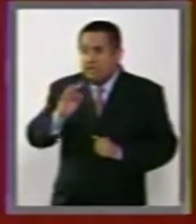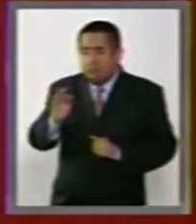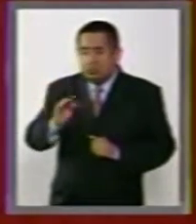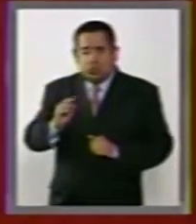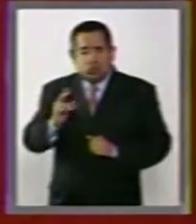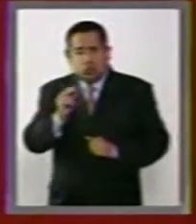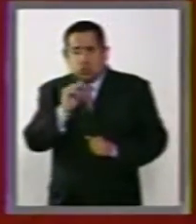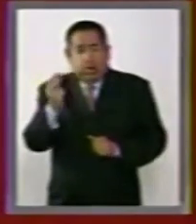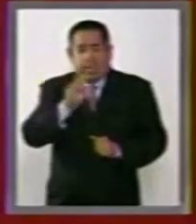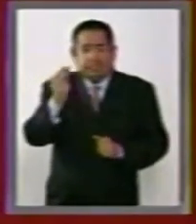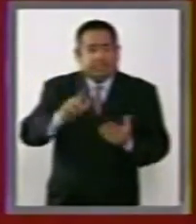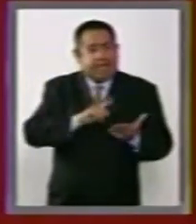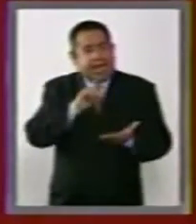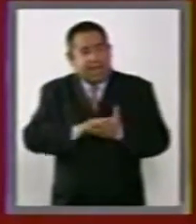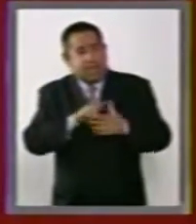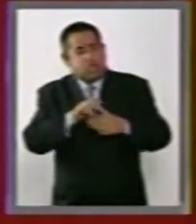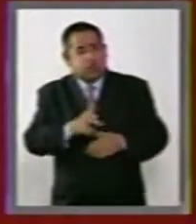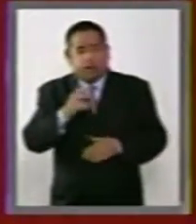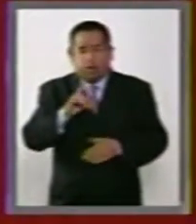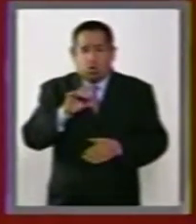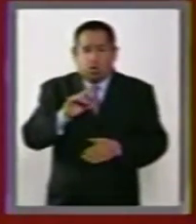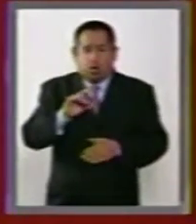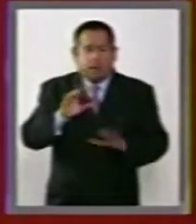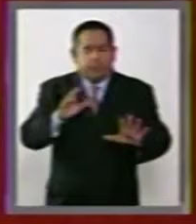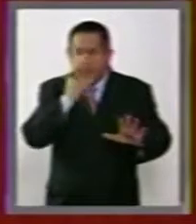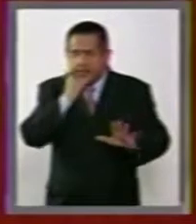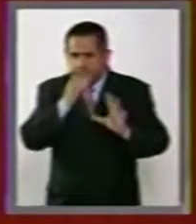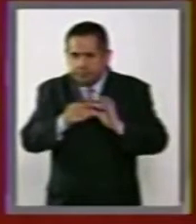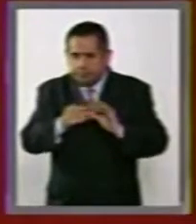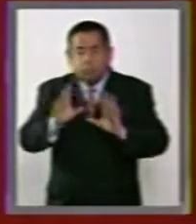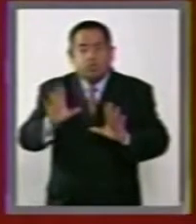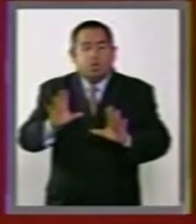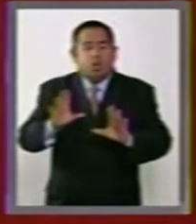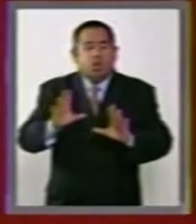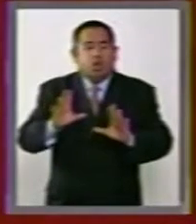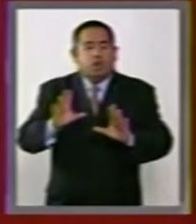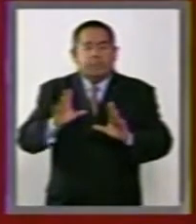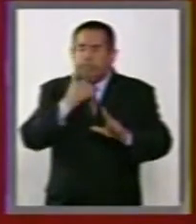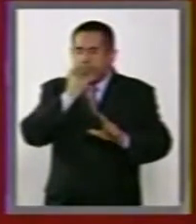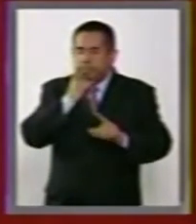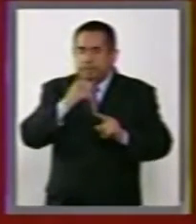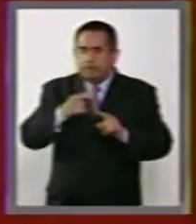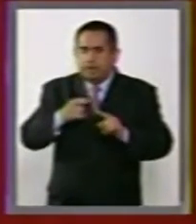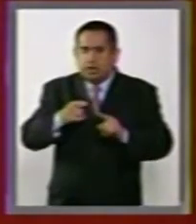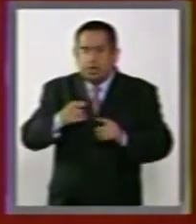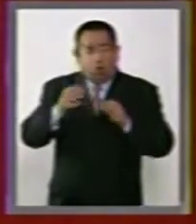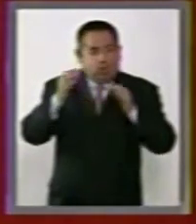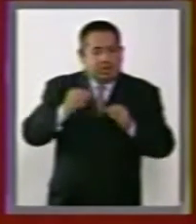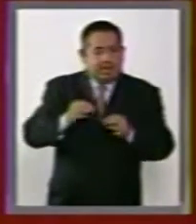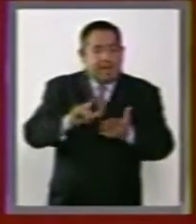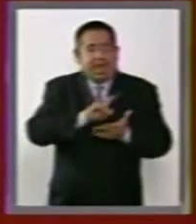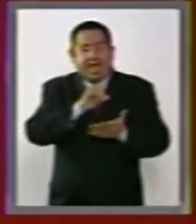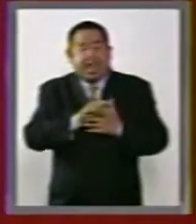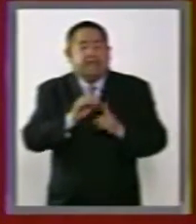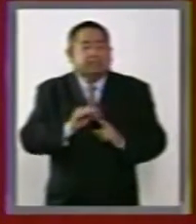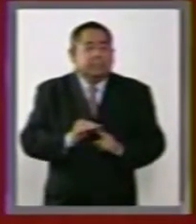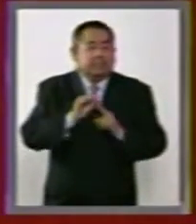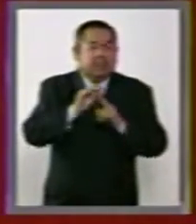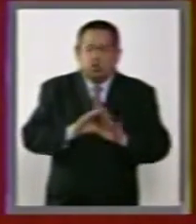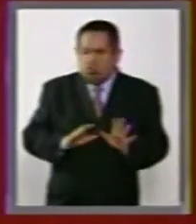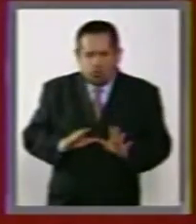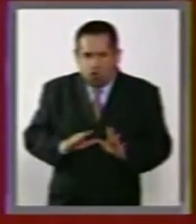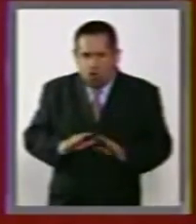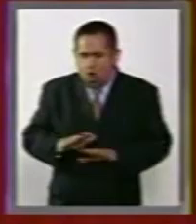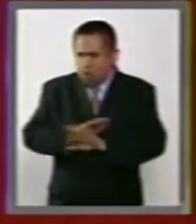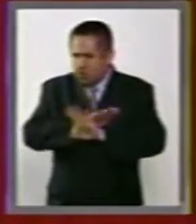de delitos en materia de hidrocarburos. Perdón, lo correcto sería no tener leyes especiales y que todos los